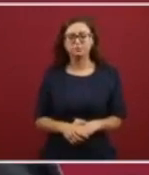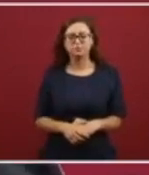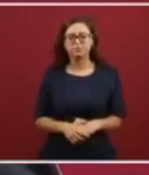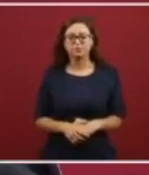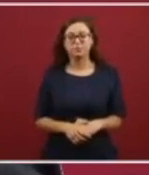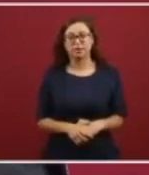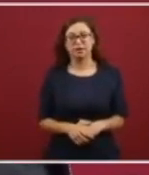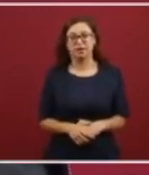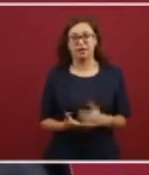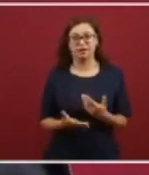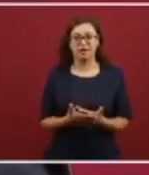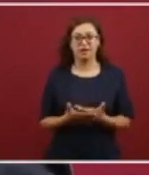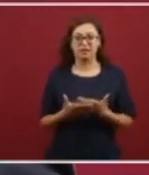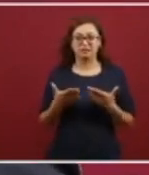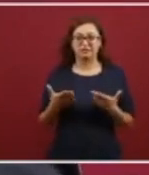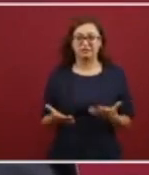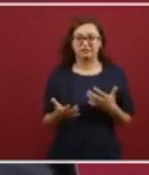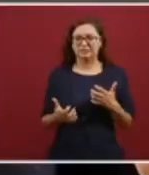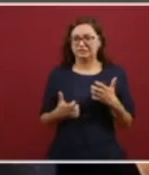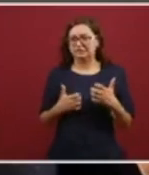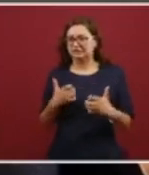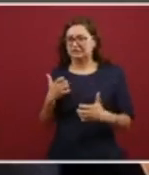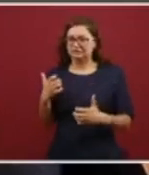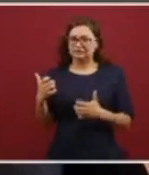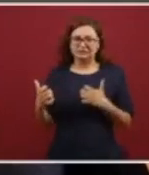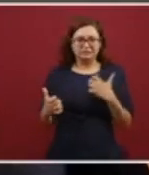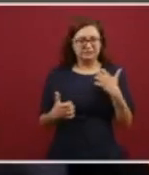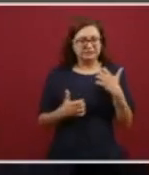Entonces, por eso andan desesperados,